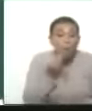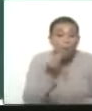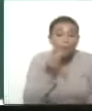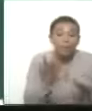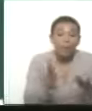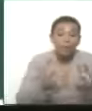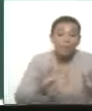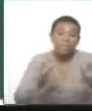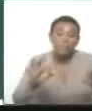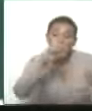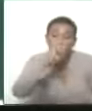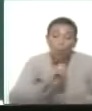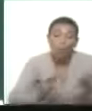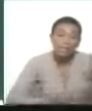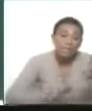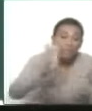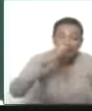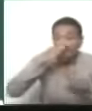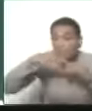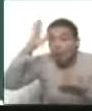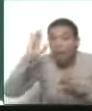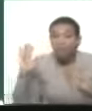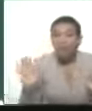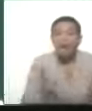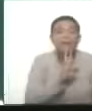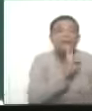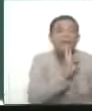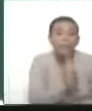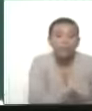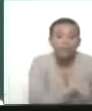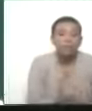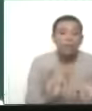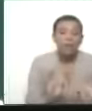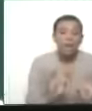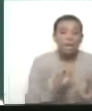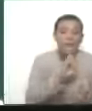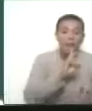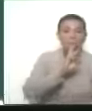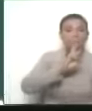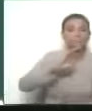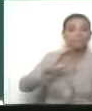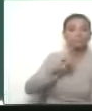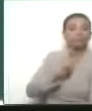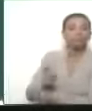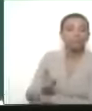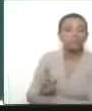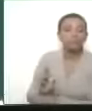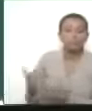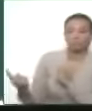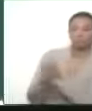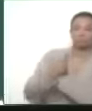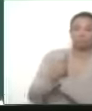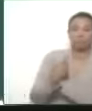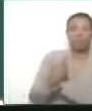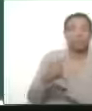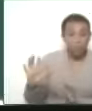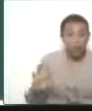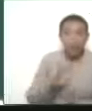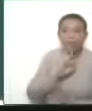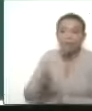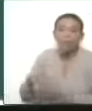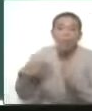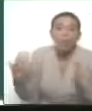temprana está en tus manos responder las amenazas guerrerista de goyana está en tus manos